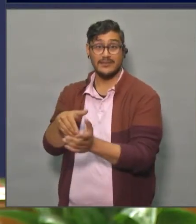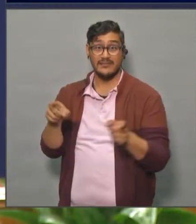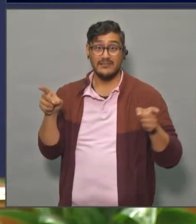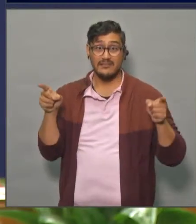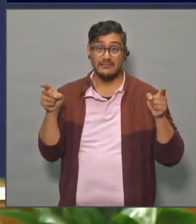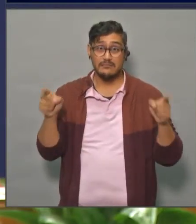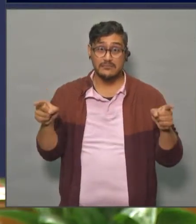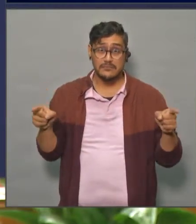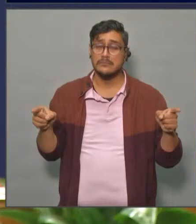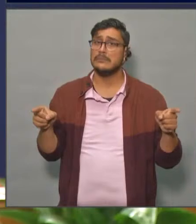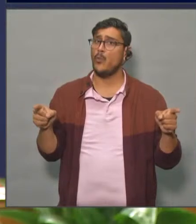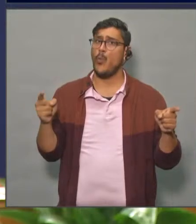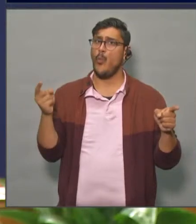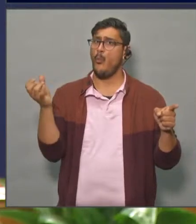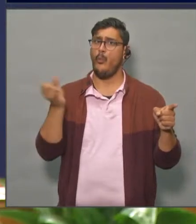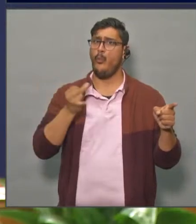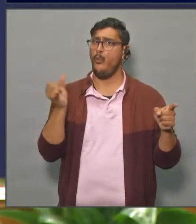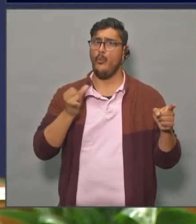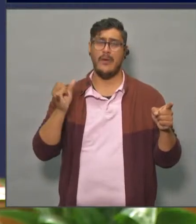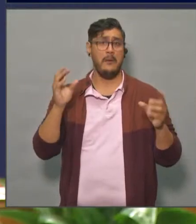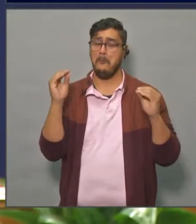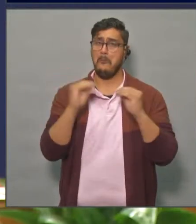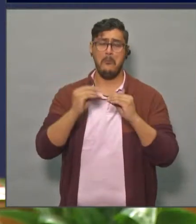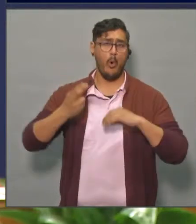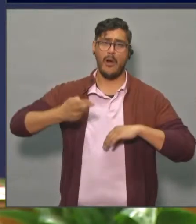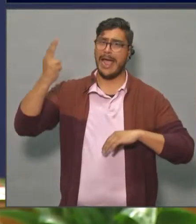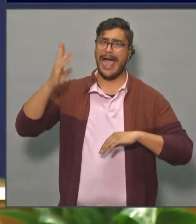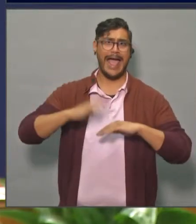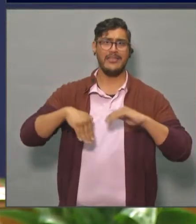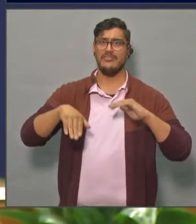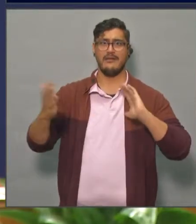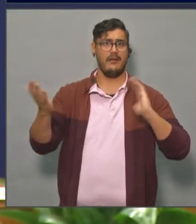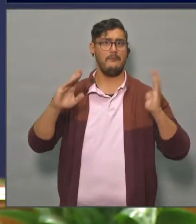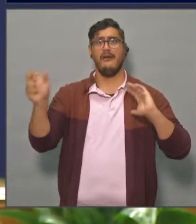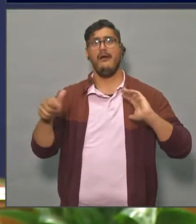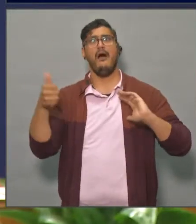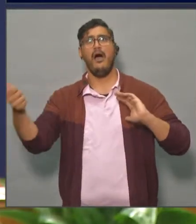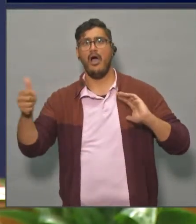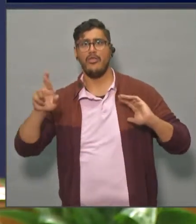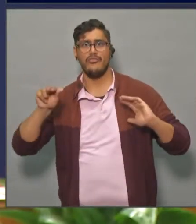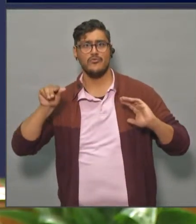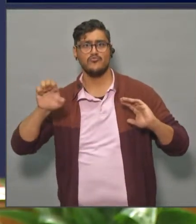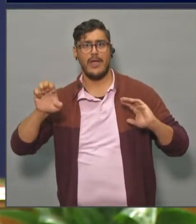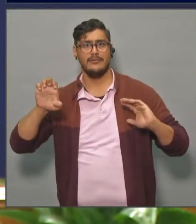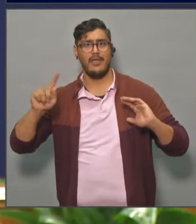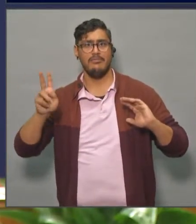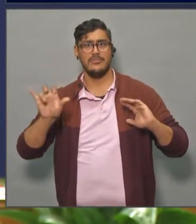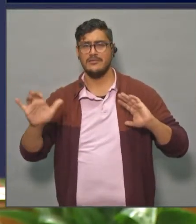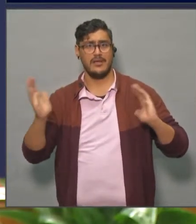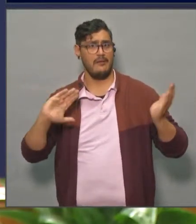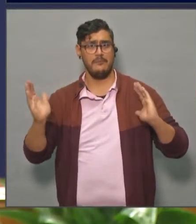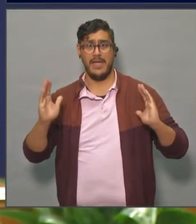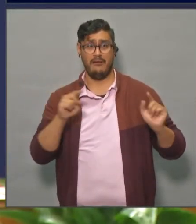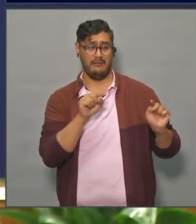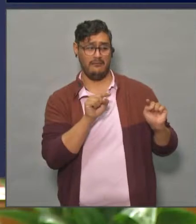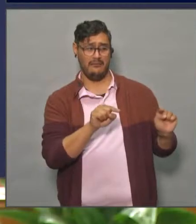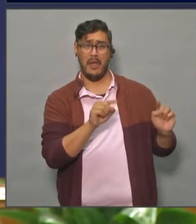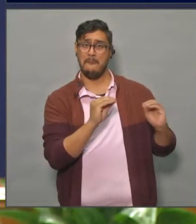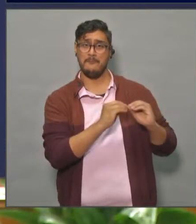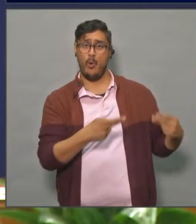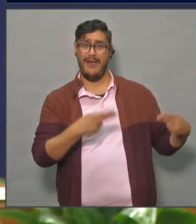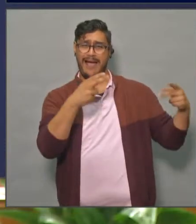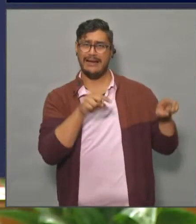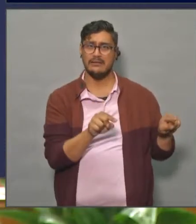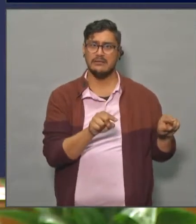son significativamente más altas que la tasa de mortalidad en otras razas y etnicidades. Eso nos